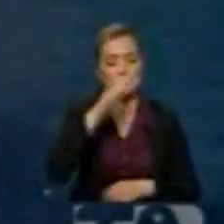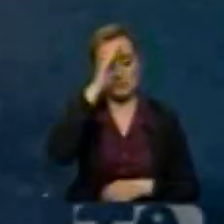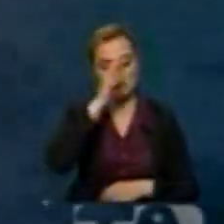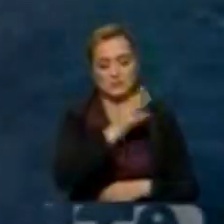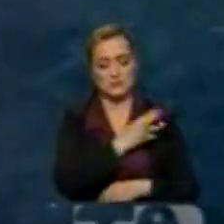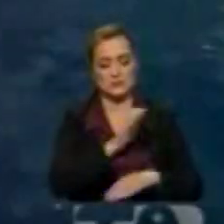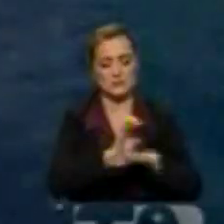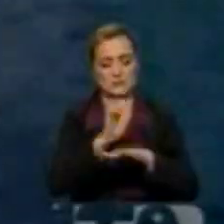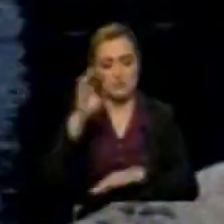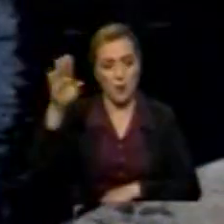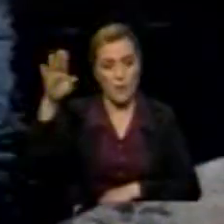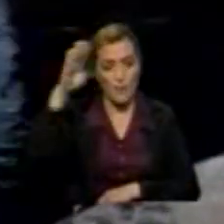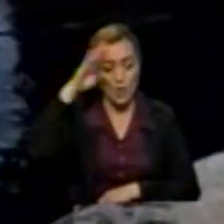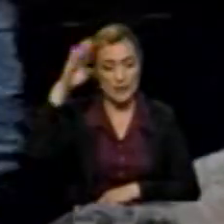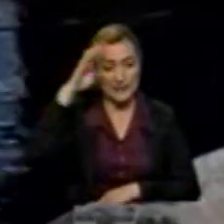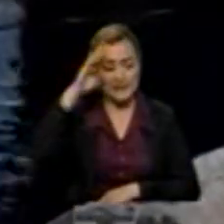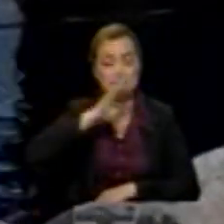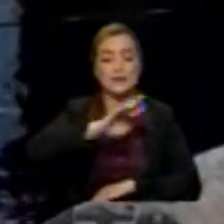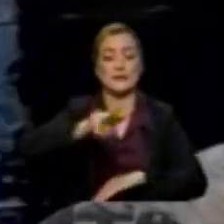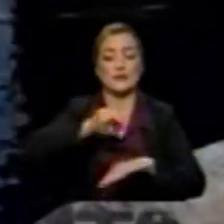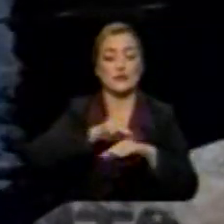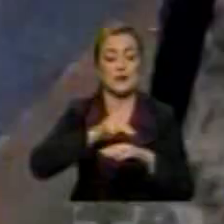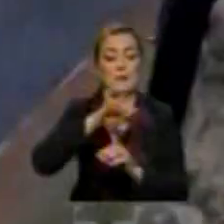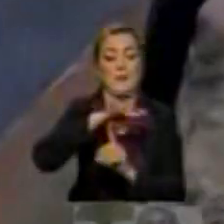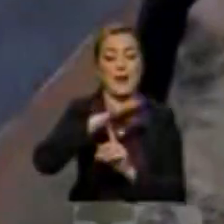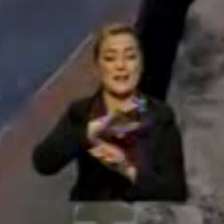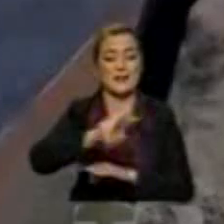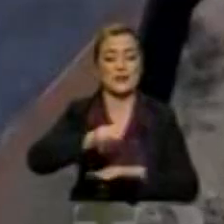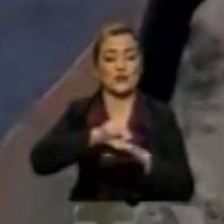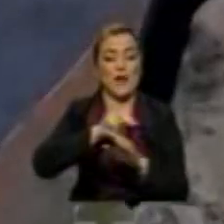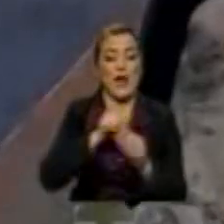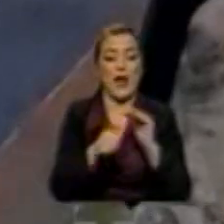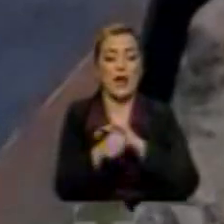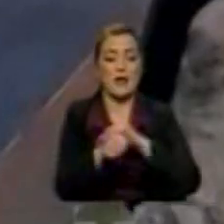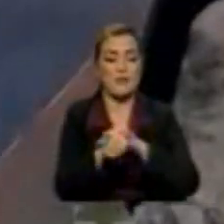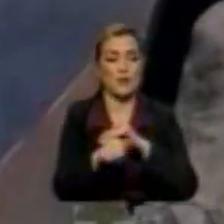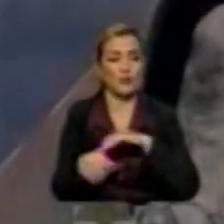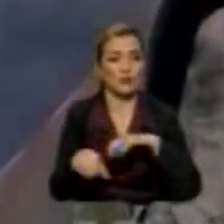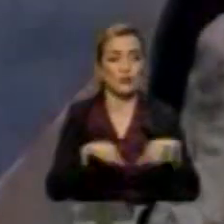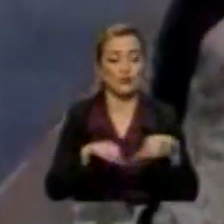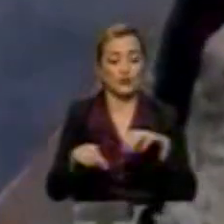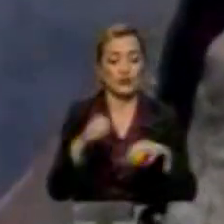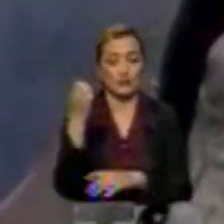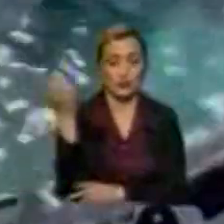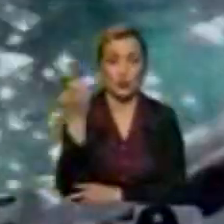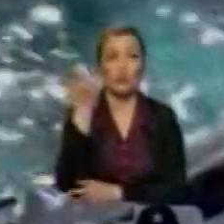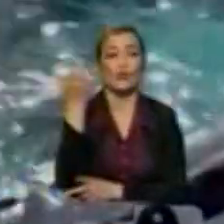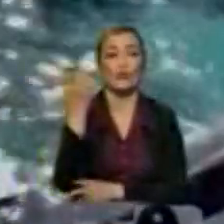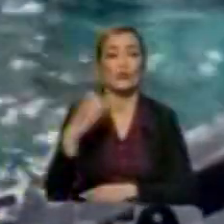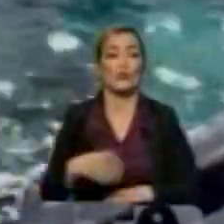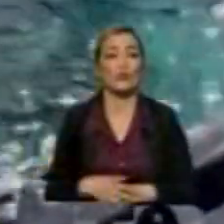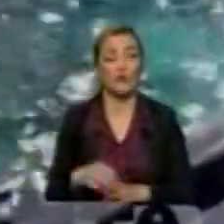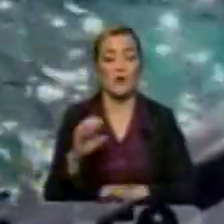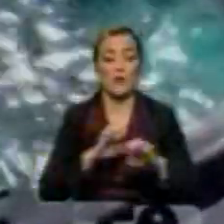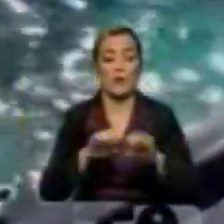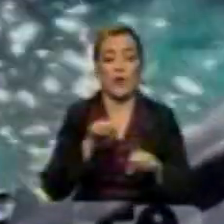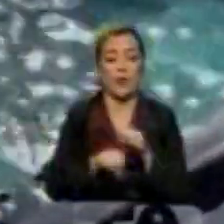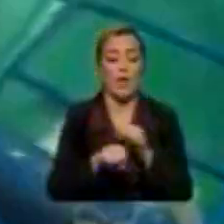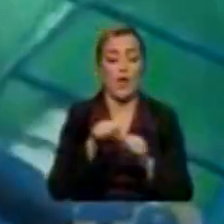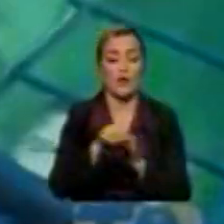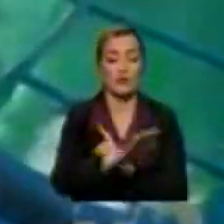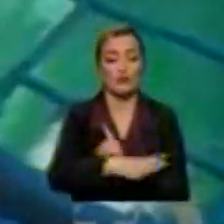la Policía Nacional y del Parque Nacional Galápagos coordinaban acciones para solventar la emergencia y evaluar daños